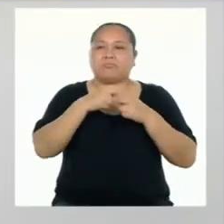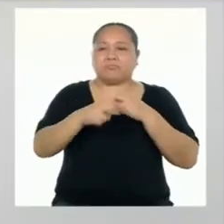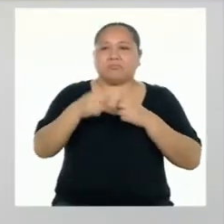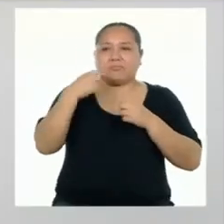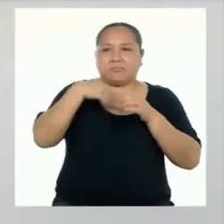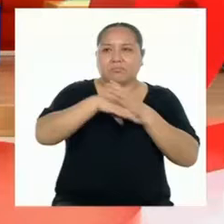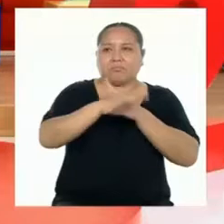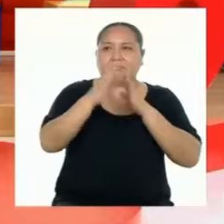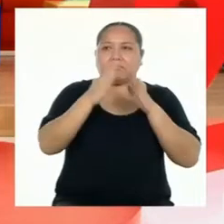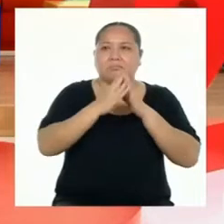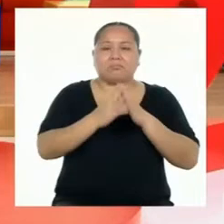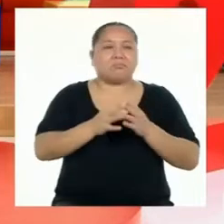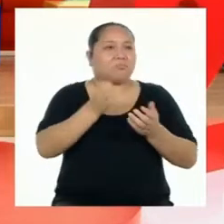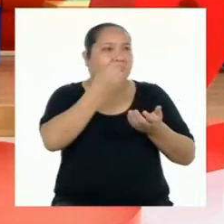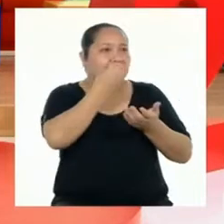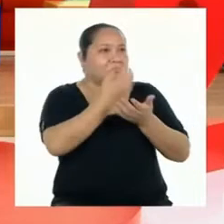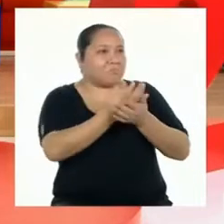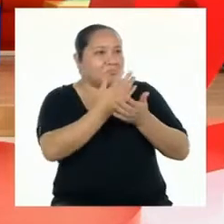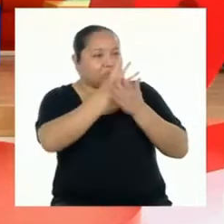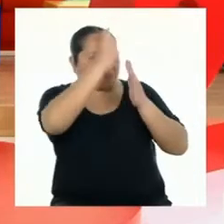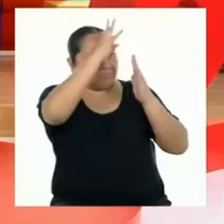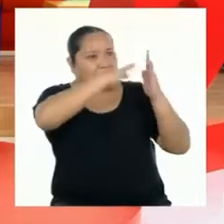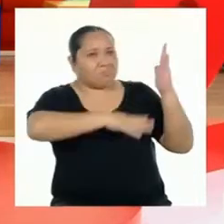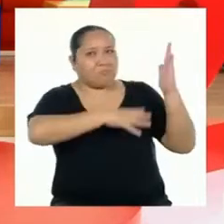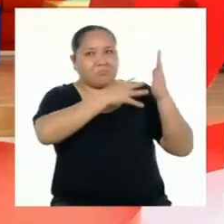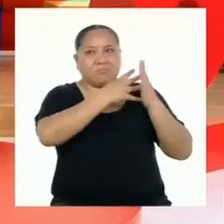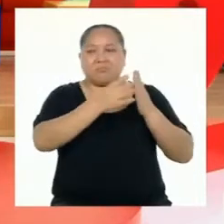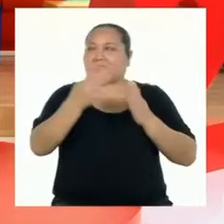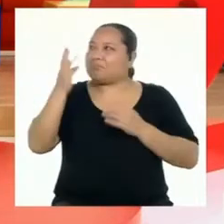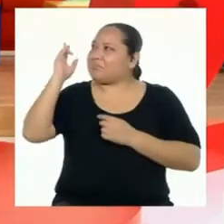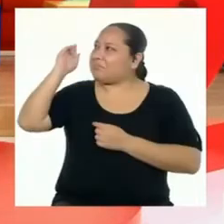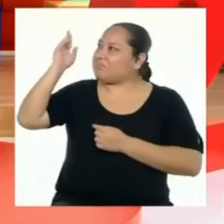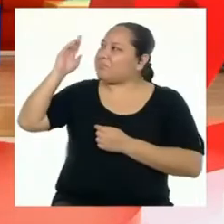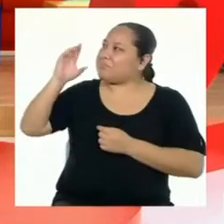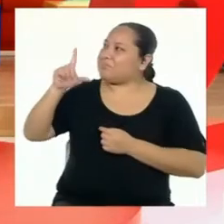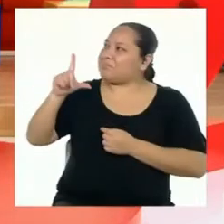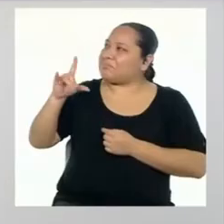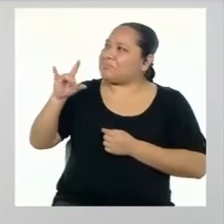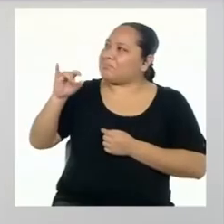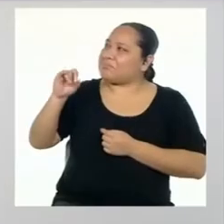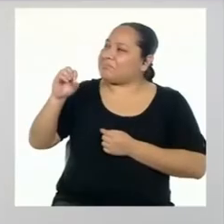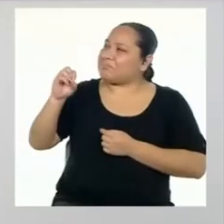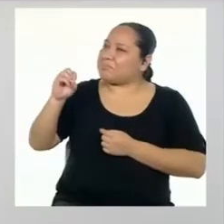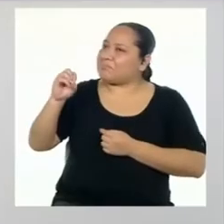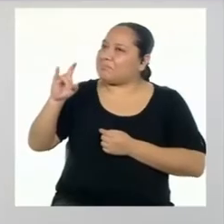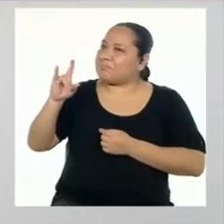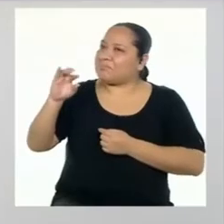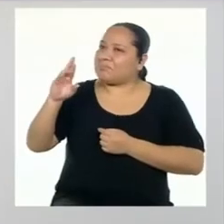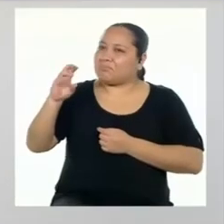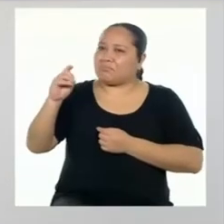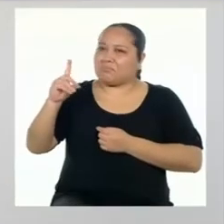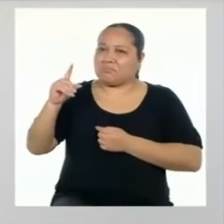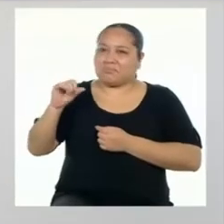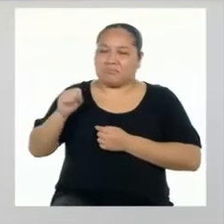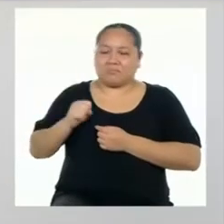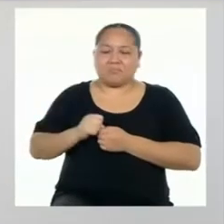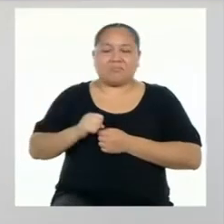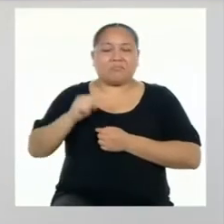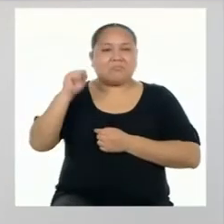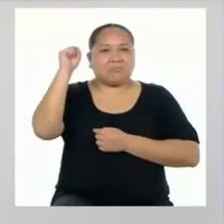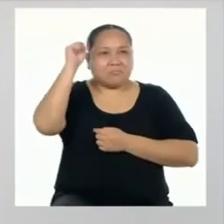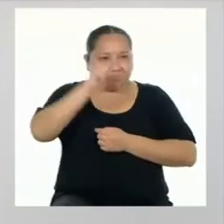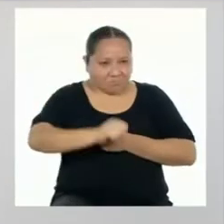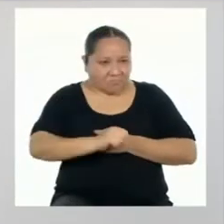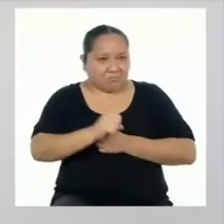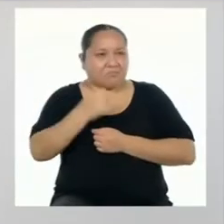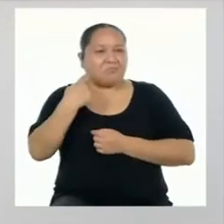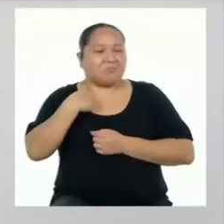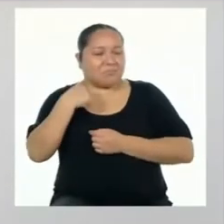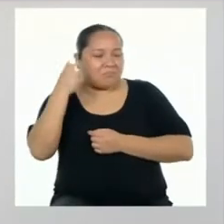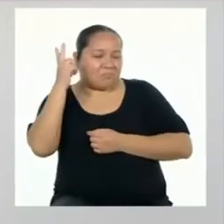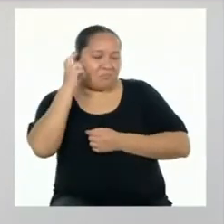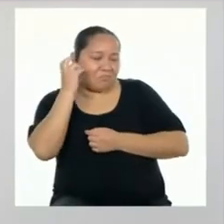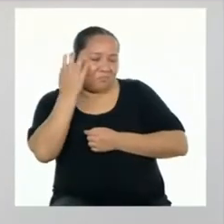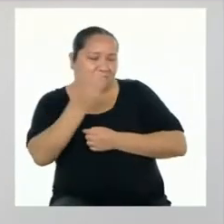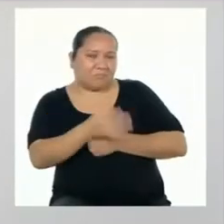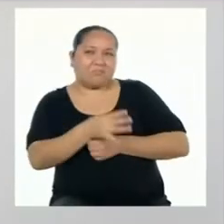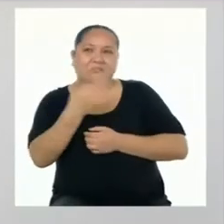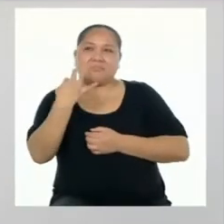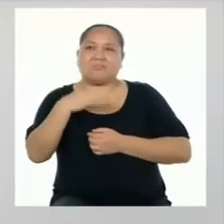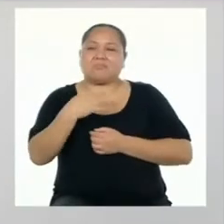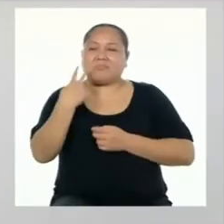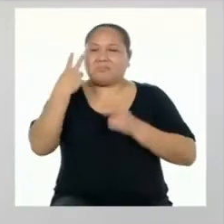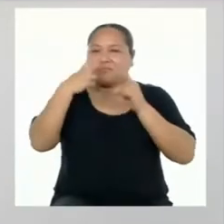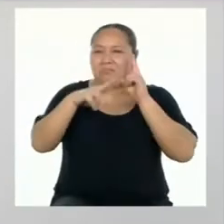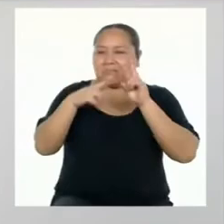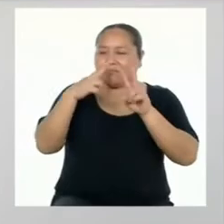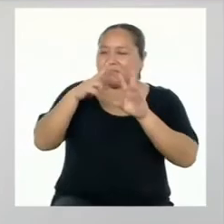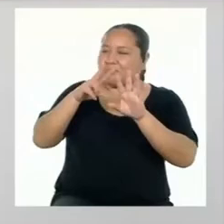criterios, Yanira! Profesora Lourdes Condeso, ¿ya estaba aquí? Sí, y escuché todo. Siempre es bueno mirar